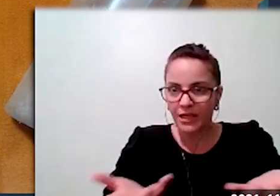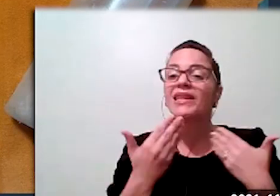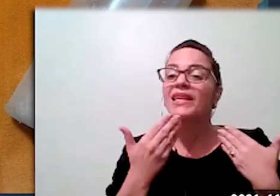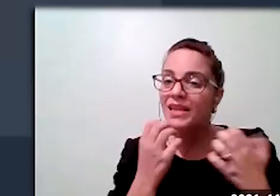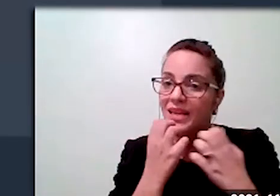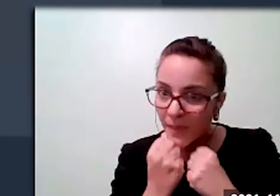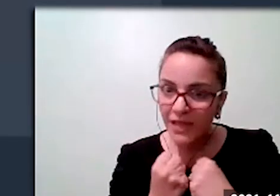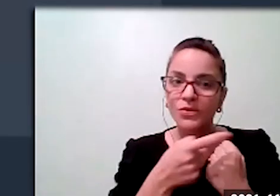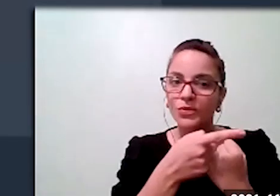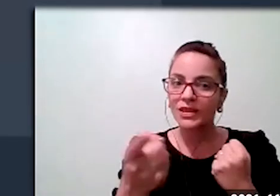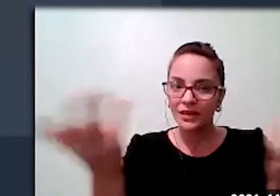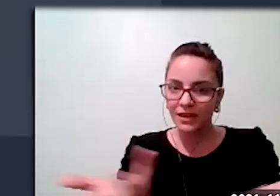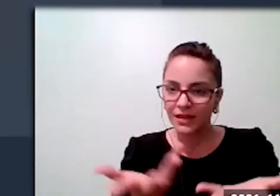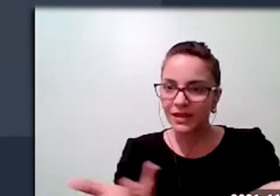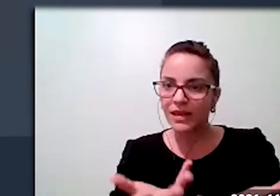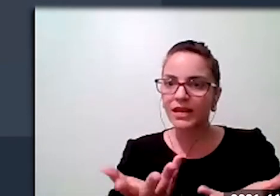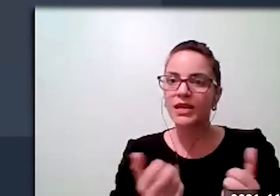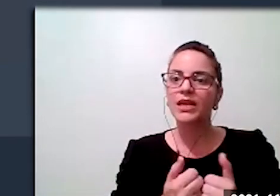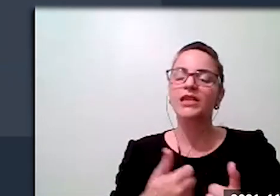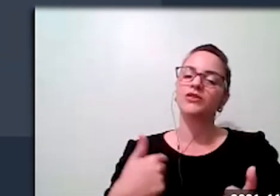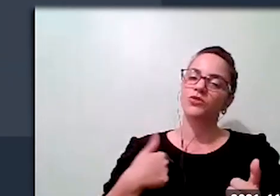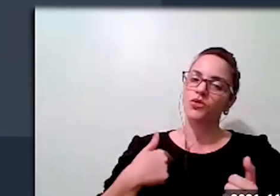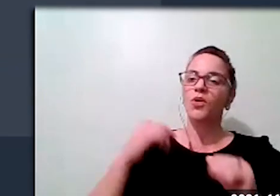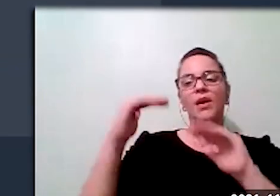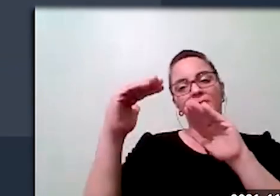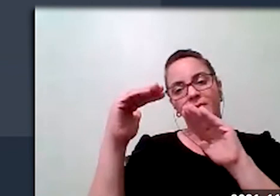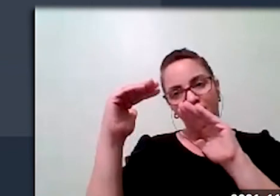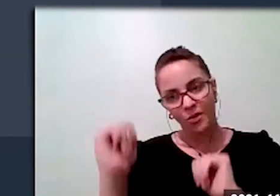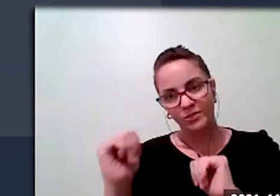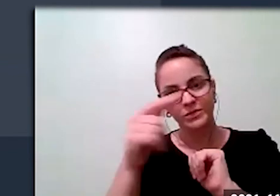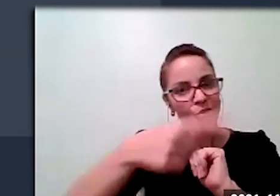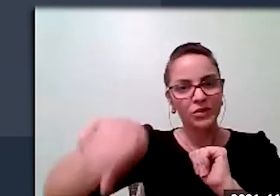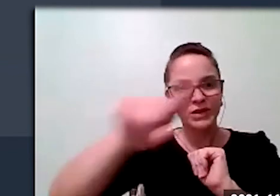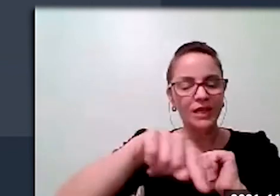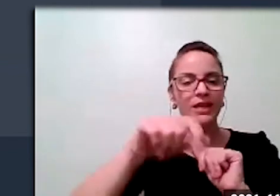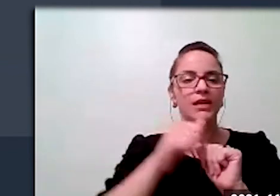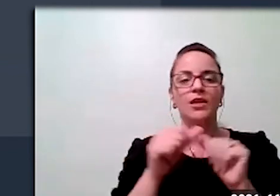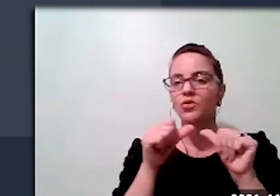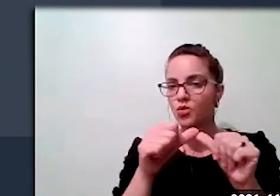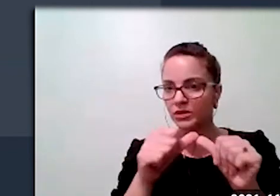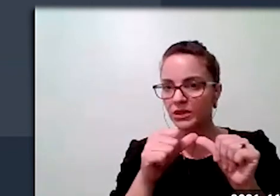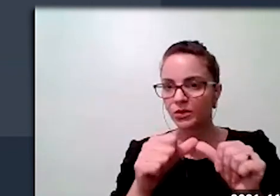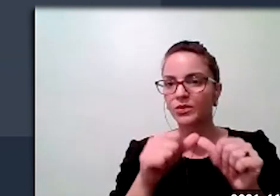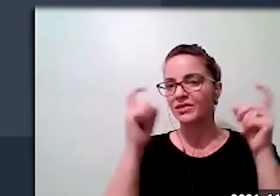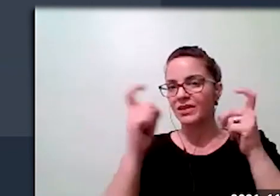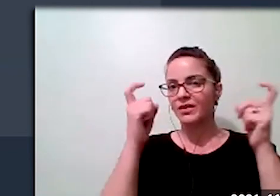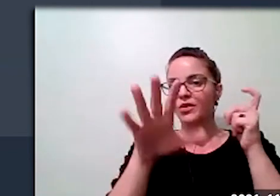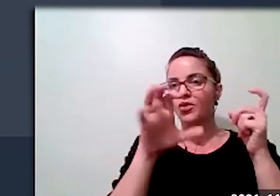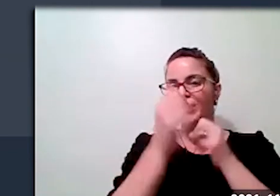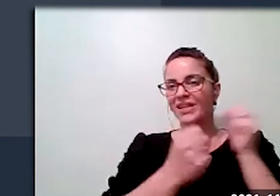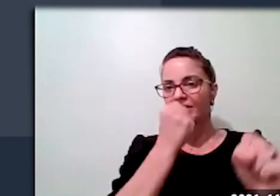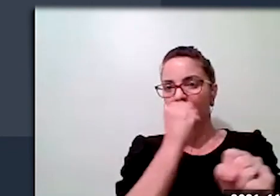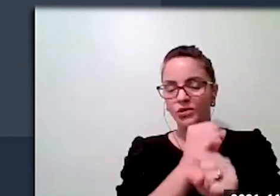número le haga verdadera honra a la ciudad de San Juan en sus 500 años,